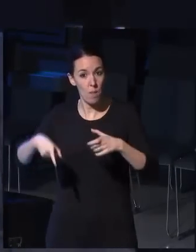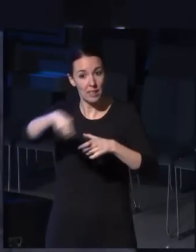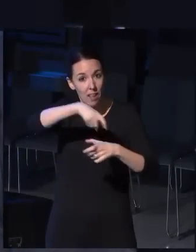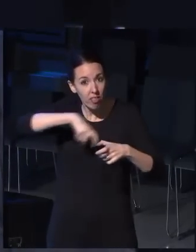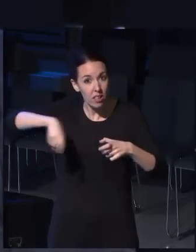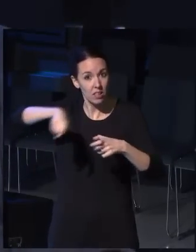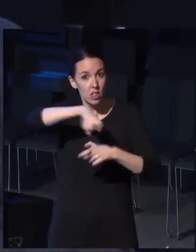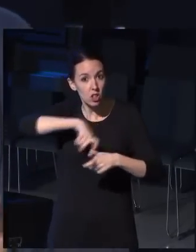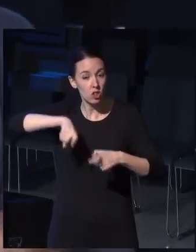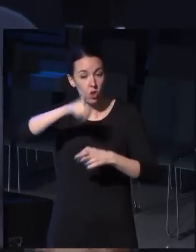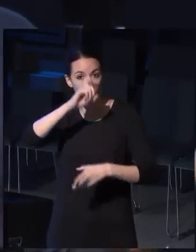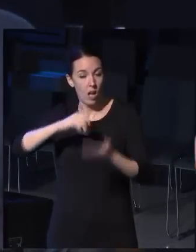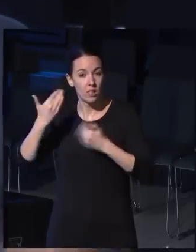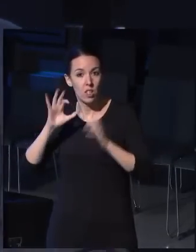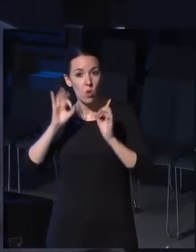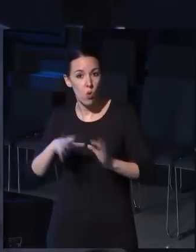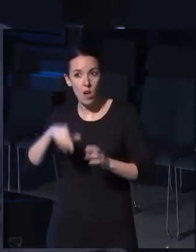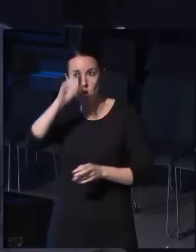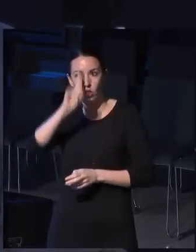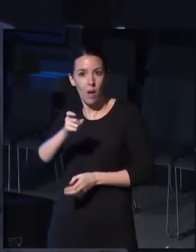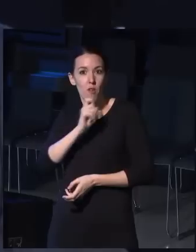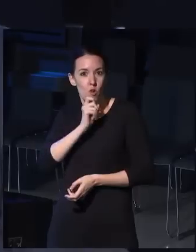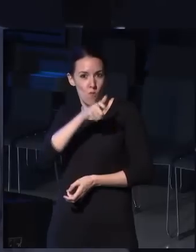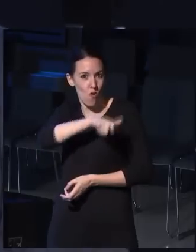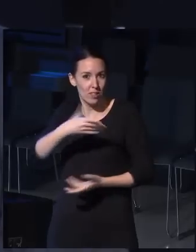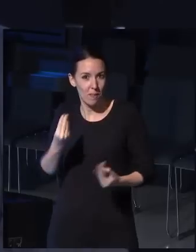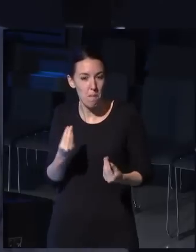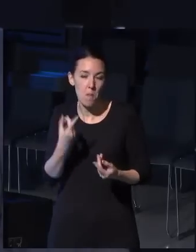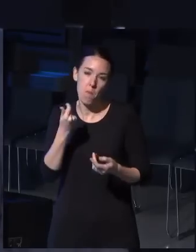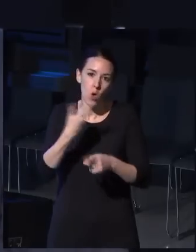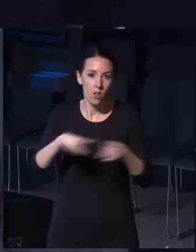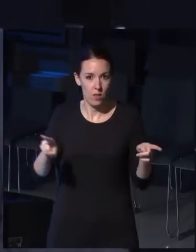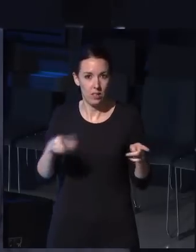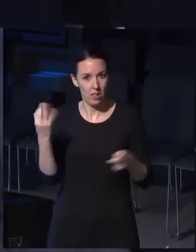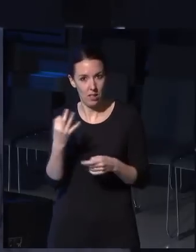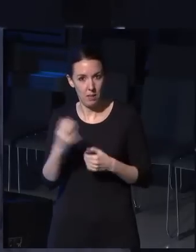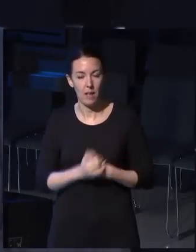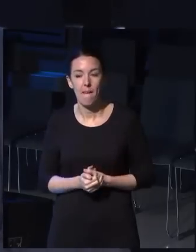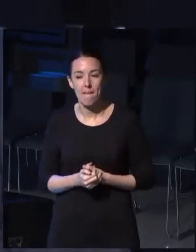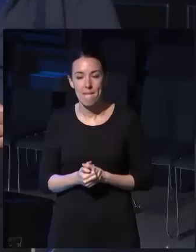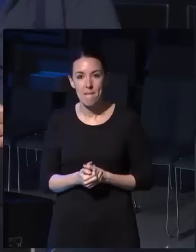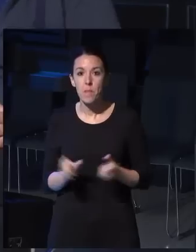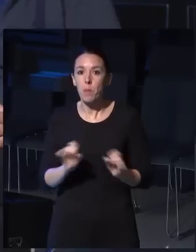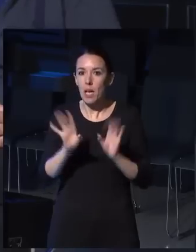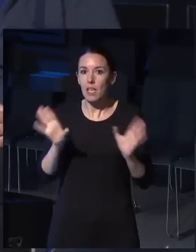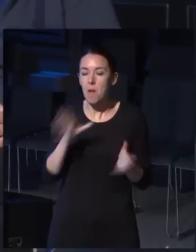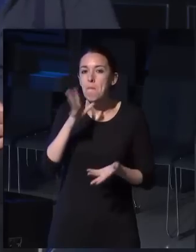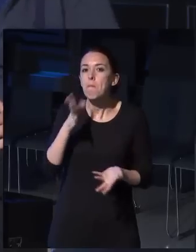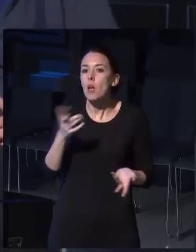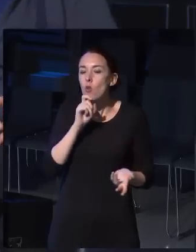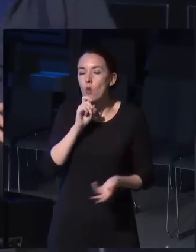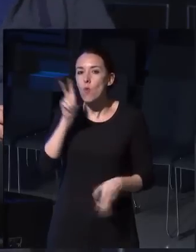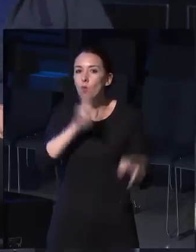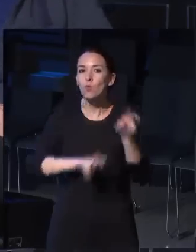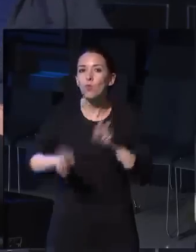antiguamente y que mucha gente no sabe cómo era, ¿no? Pero que sea un poco diferente. Claro, pero ¿cómo es la búsqueda, ya que estamos hablando del